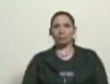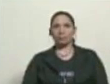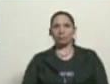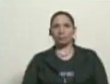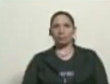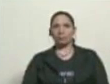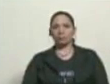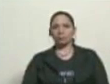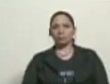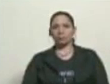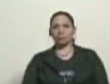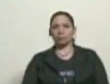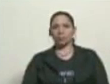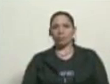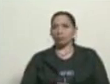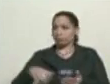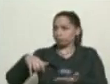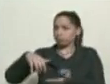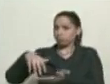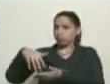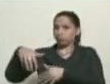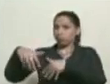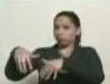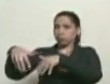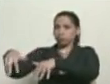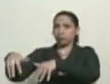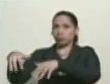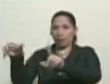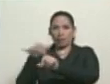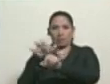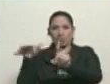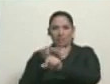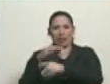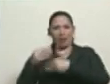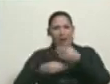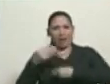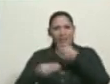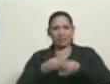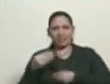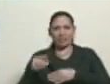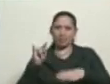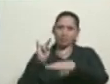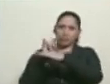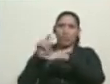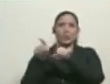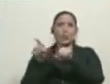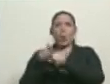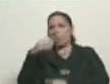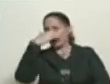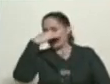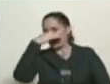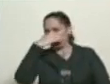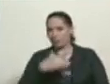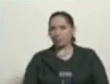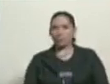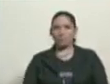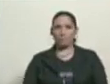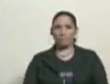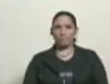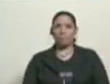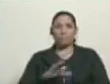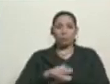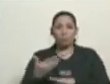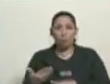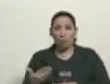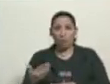engañados, pues, a cometer un acto que podemos calificar también de terrorista. Porque apostar